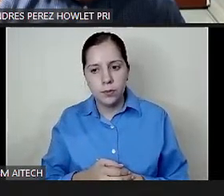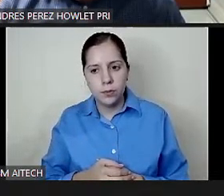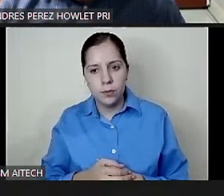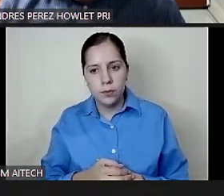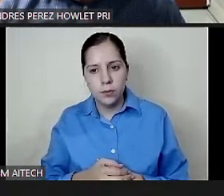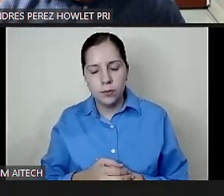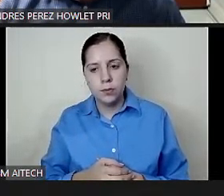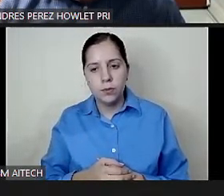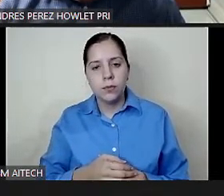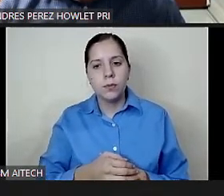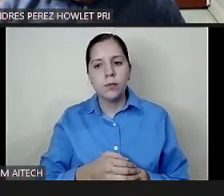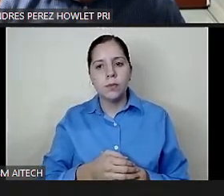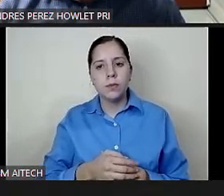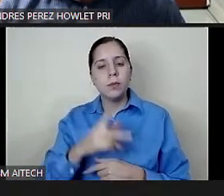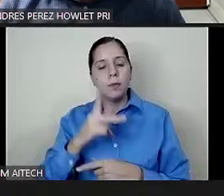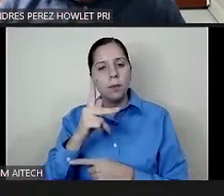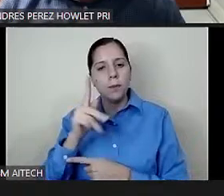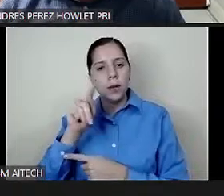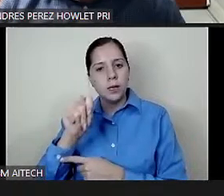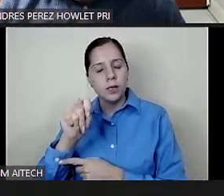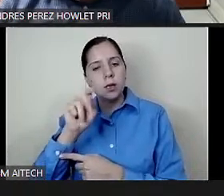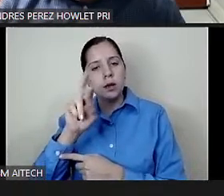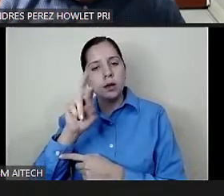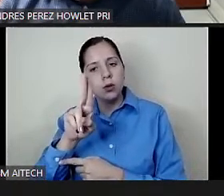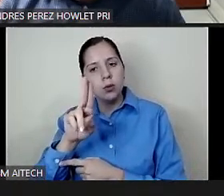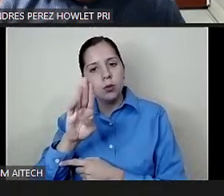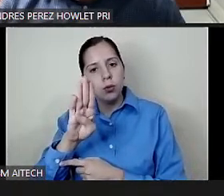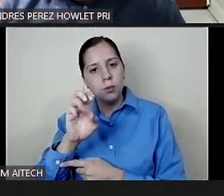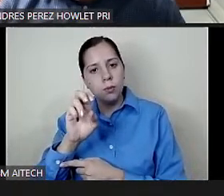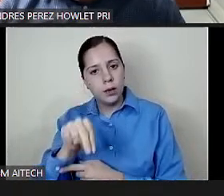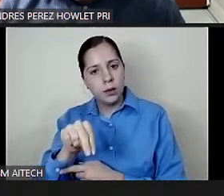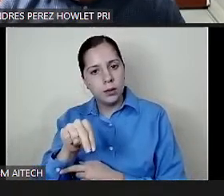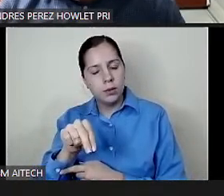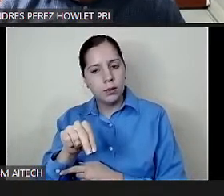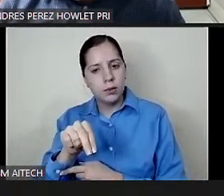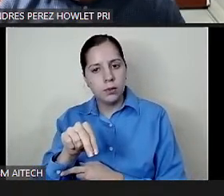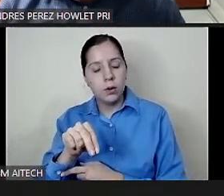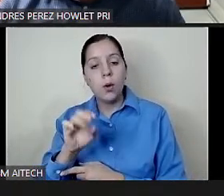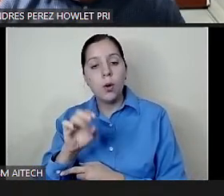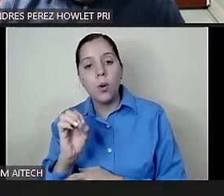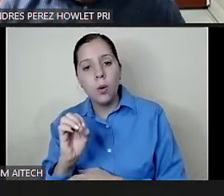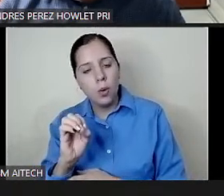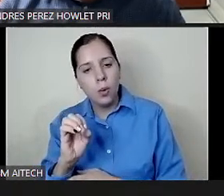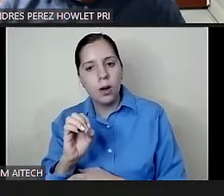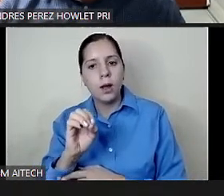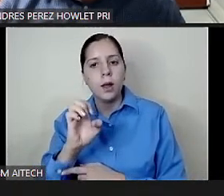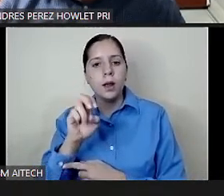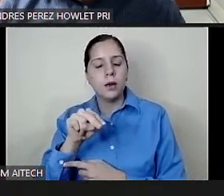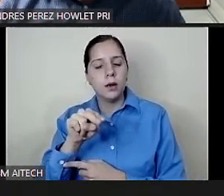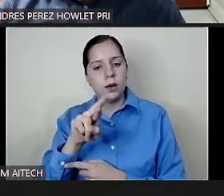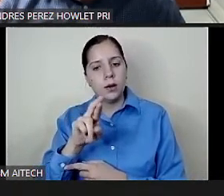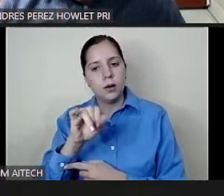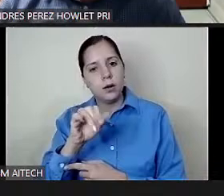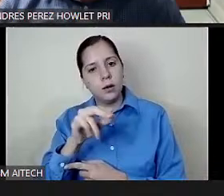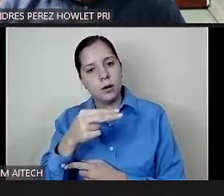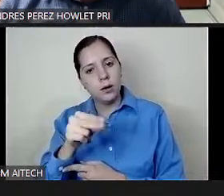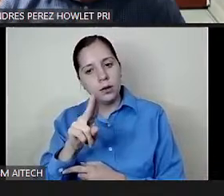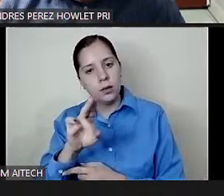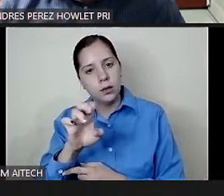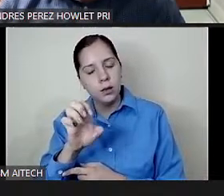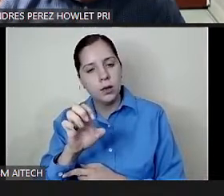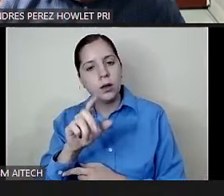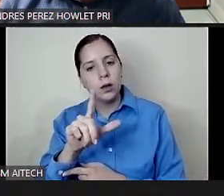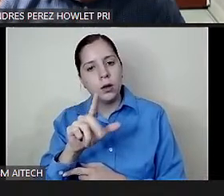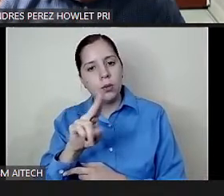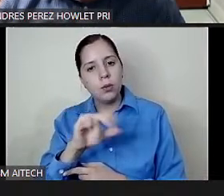Por el Partido del Trabajo, Rubén Aguilar Jiménez, o en su caso, Enrique Luján Sánchez.